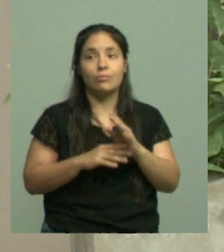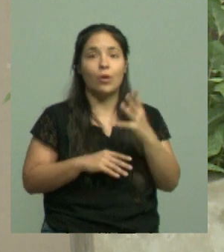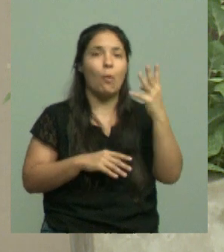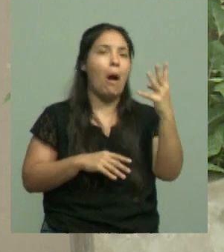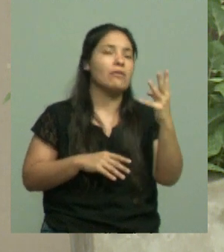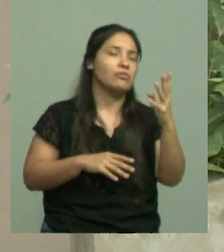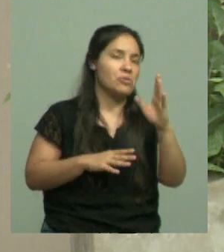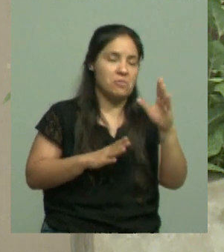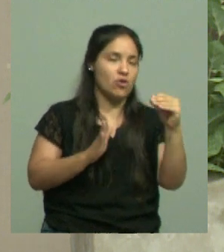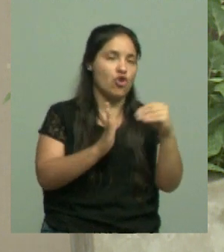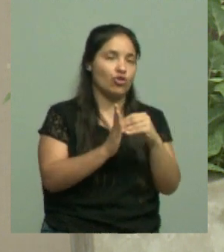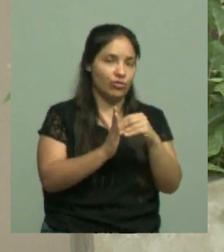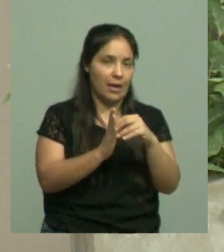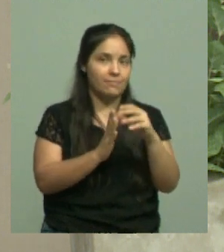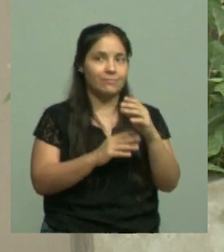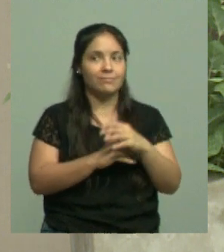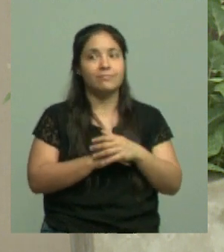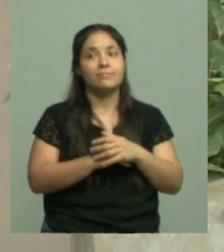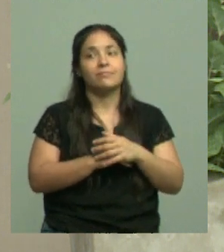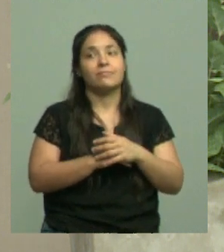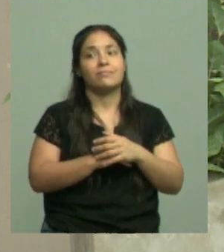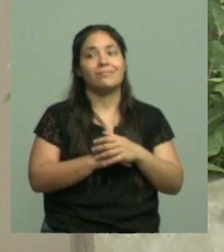4, pero